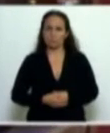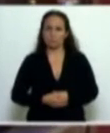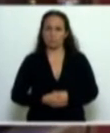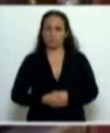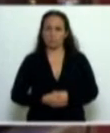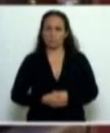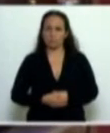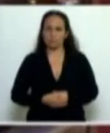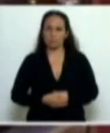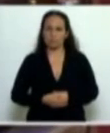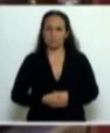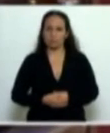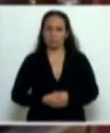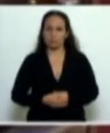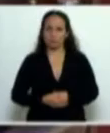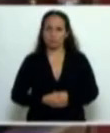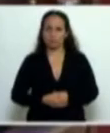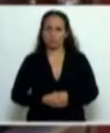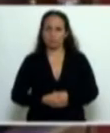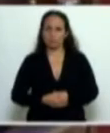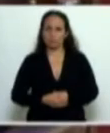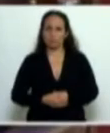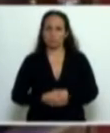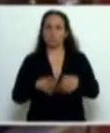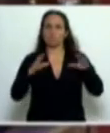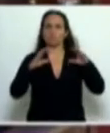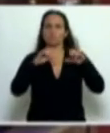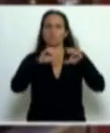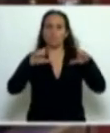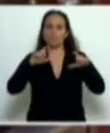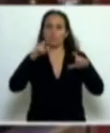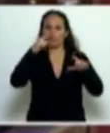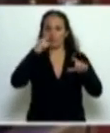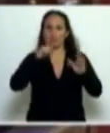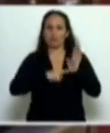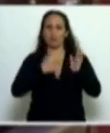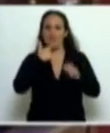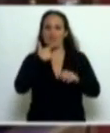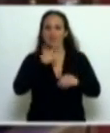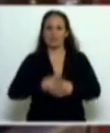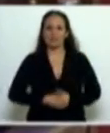El séptimo ya hemos... Capítulo séptimo, artículo 17.